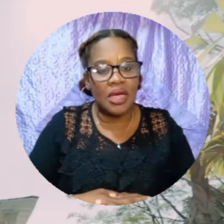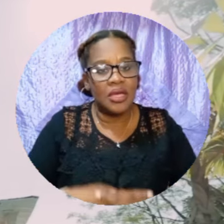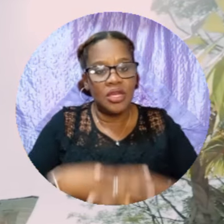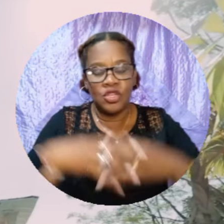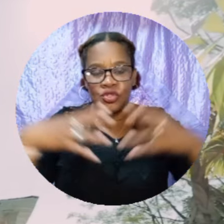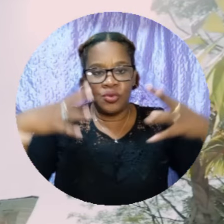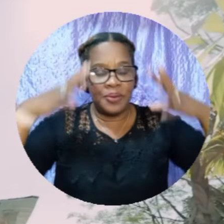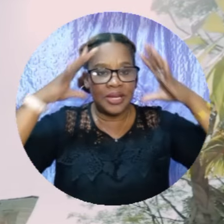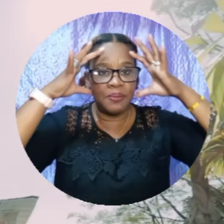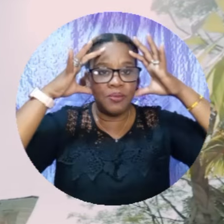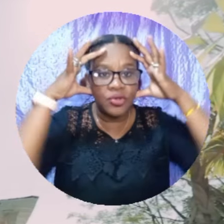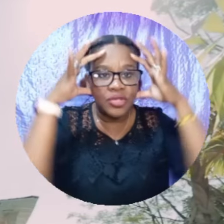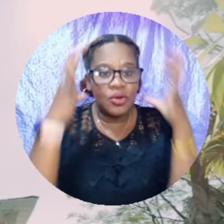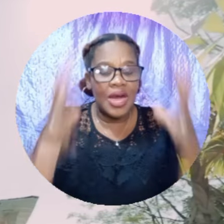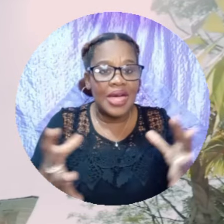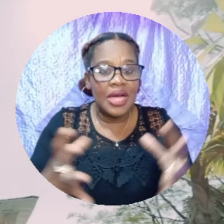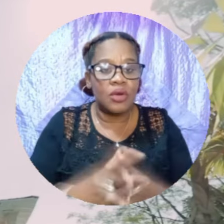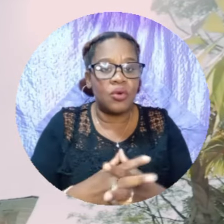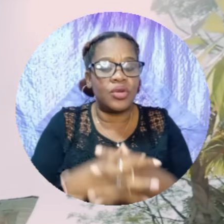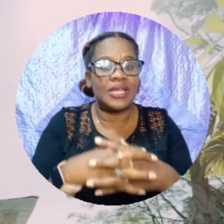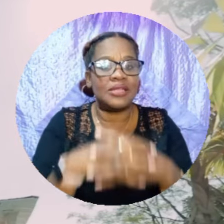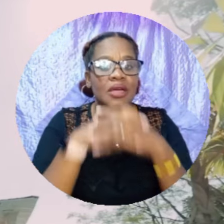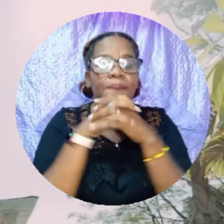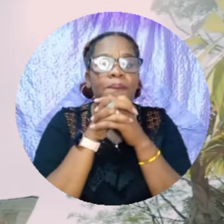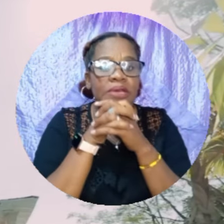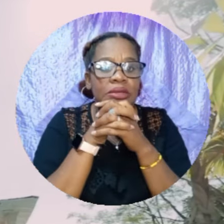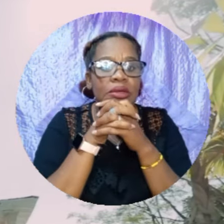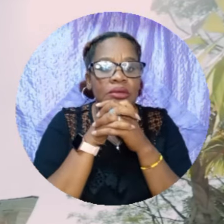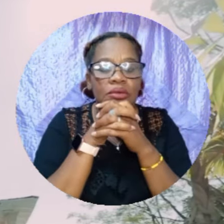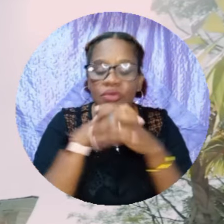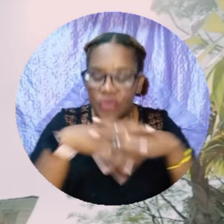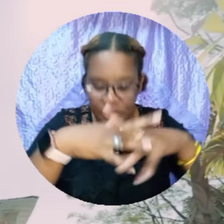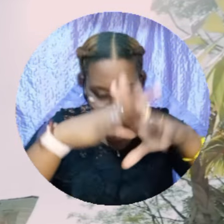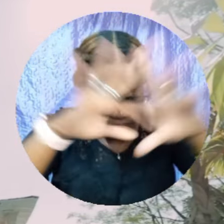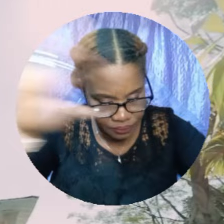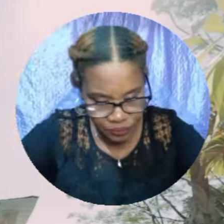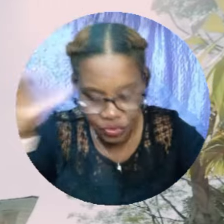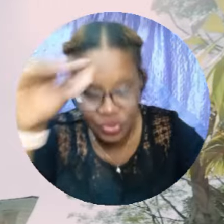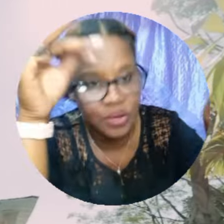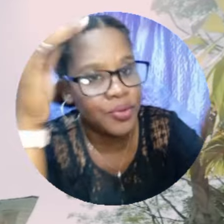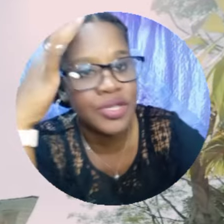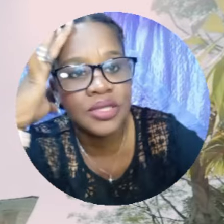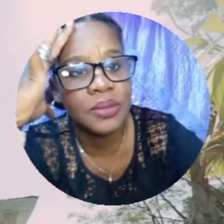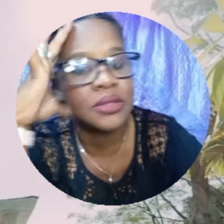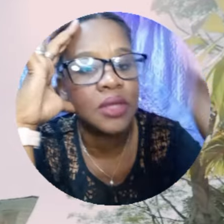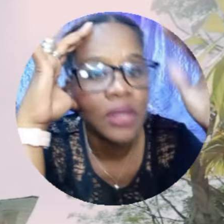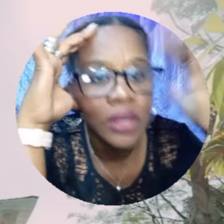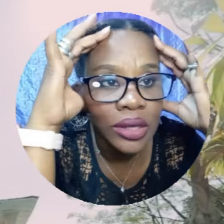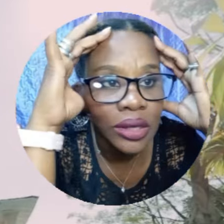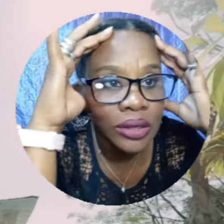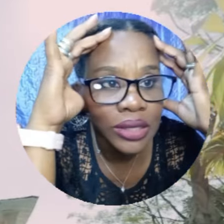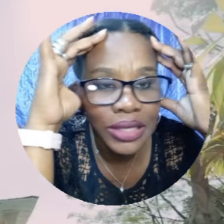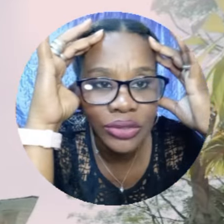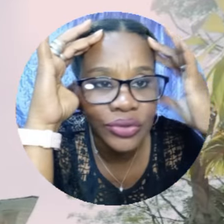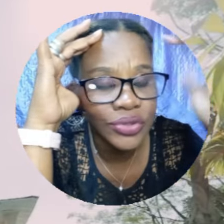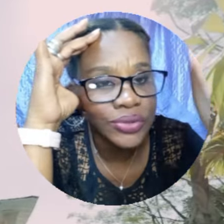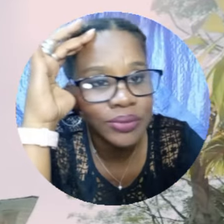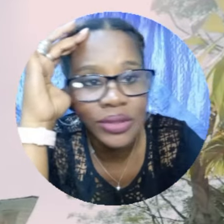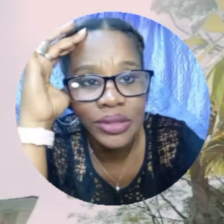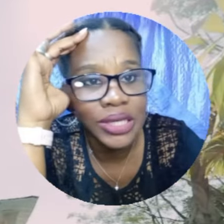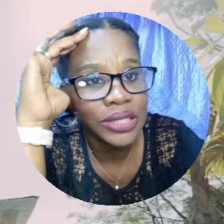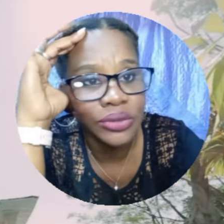erizada, súper motivada con esta vista. No sé, no puedo decir más. Qué lindo,